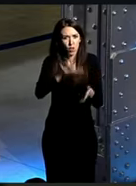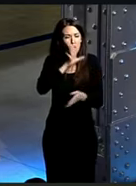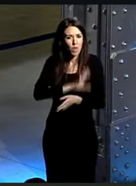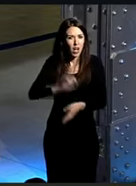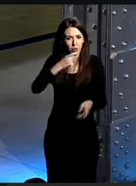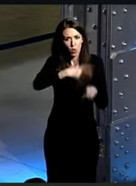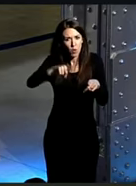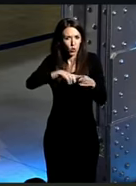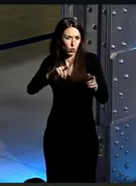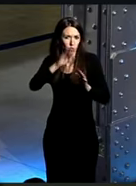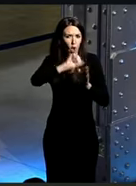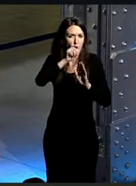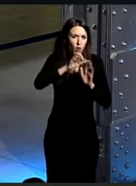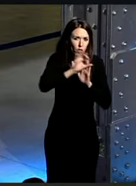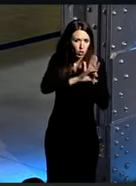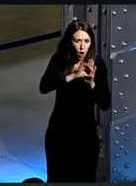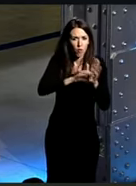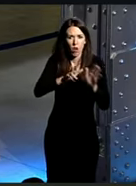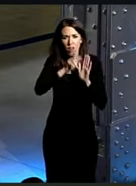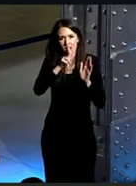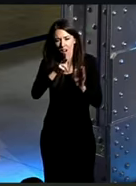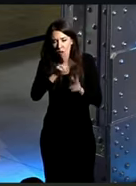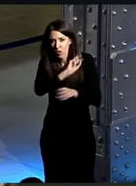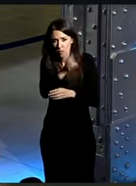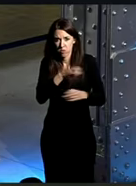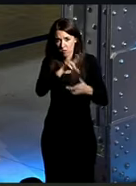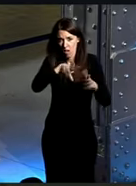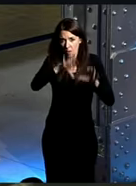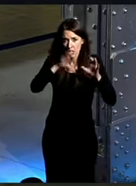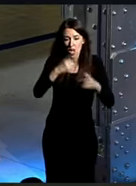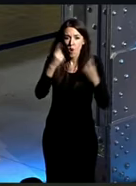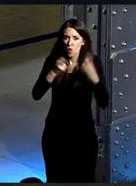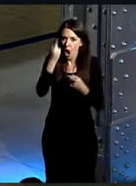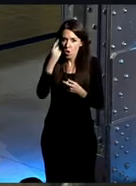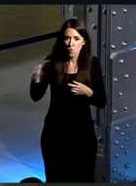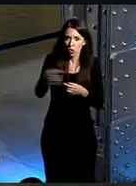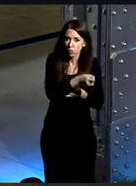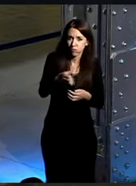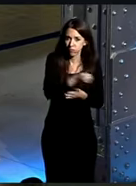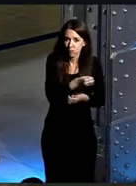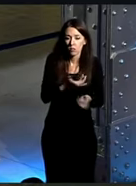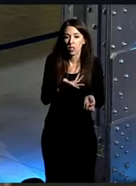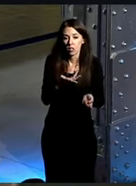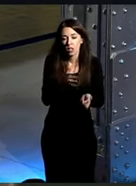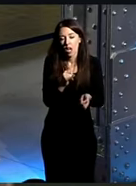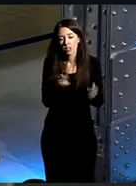hicimos productos, hicimos software, hicimos hardware, hicimos arquitectura de aprendizaje, etcétera, con algunos de los alumnos, entonces había